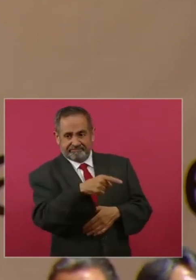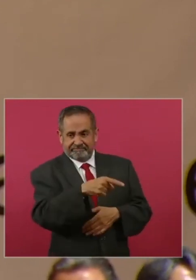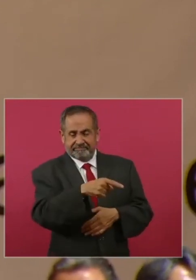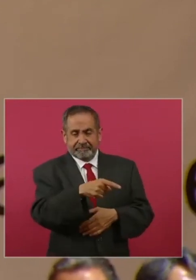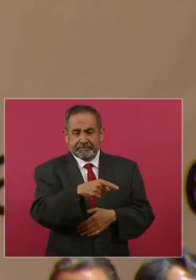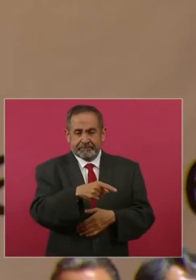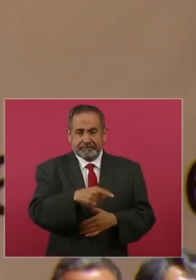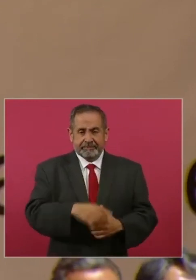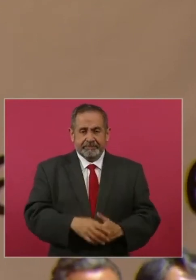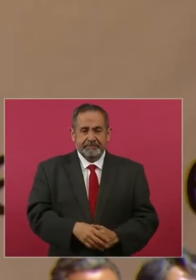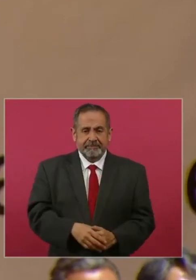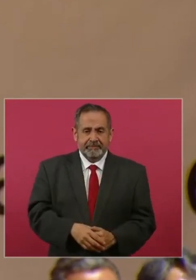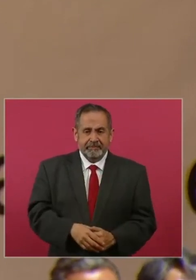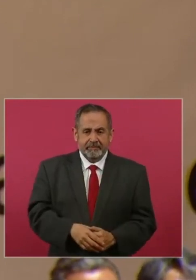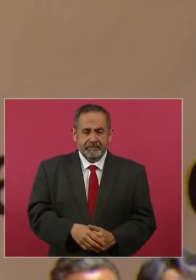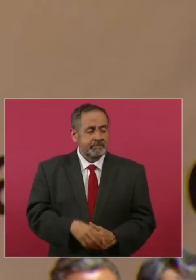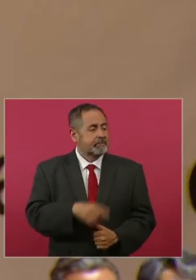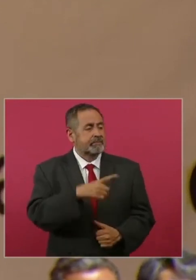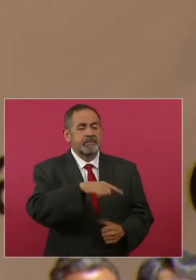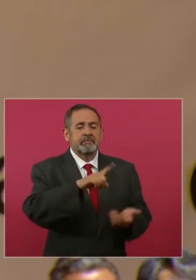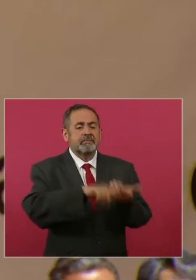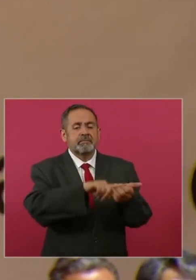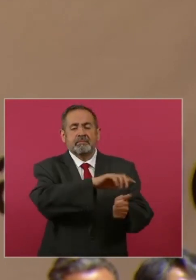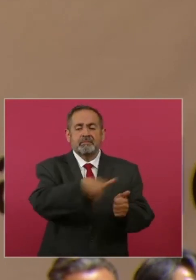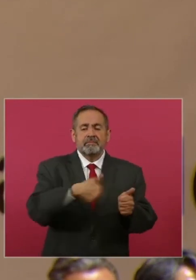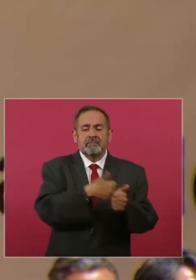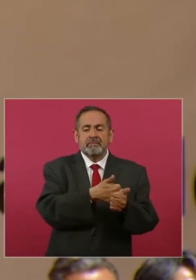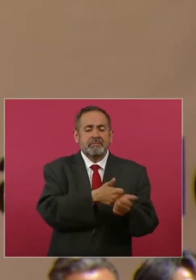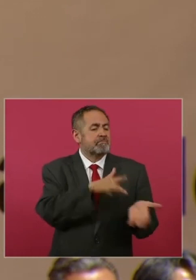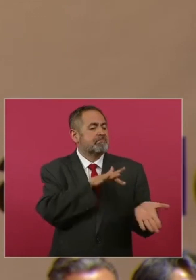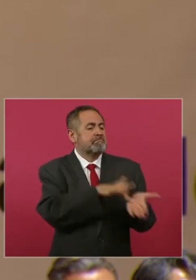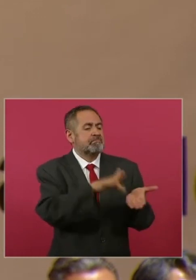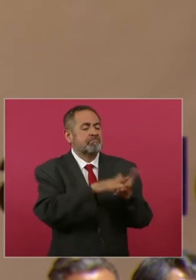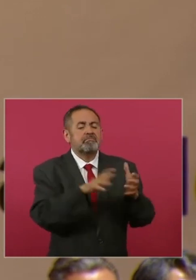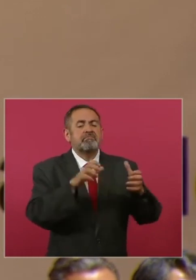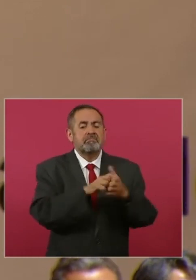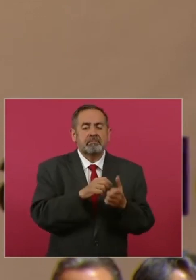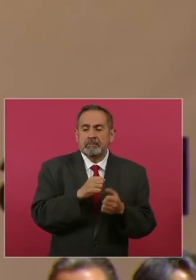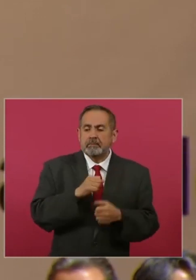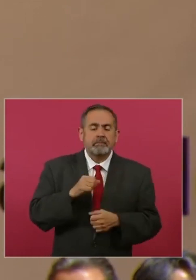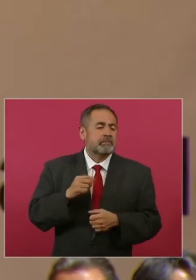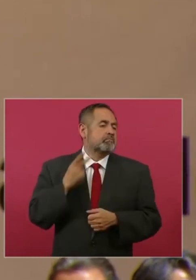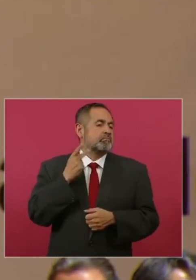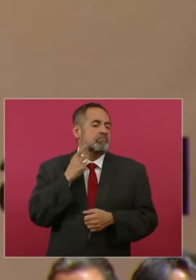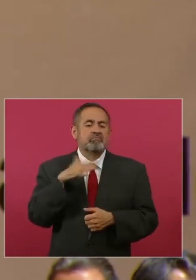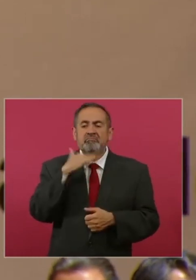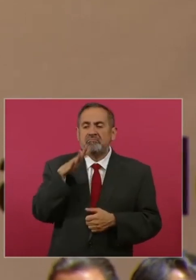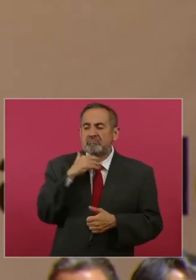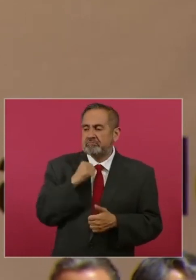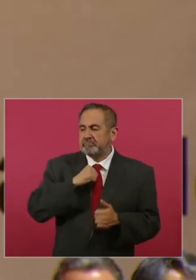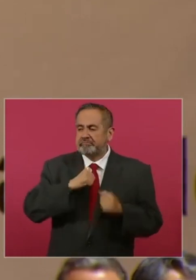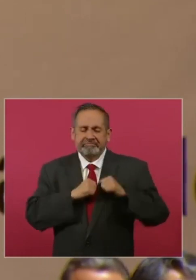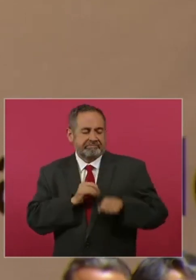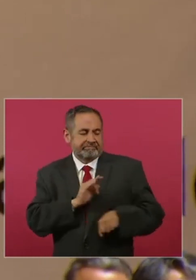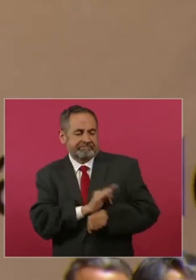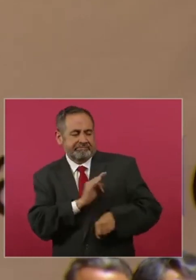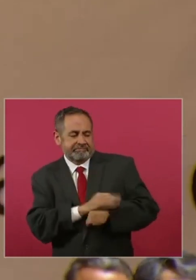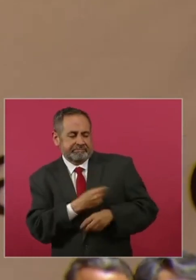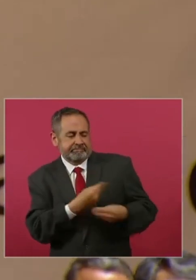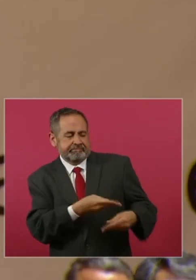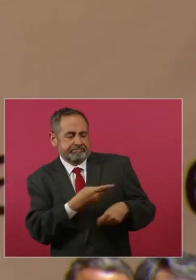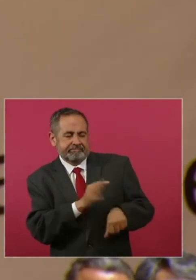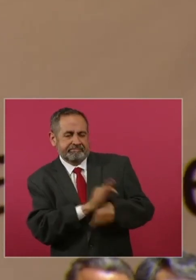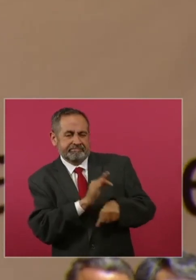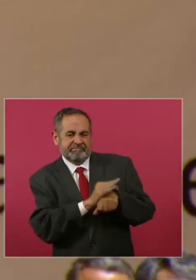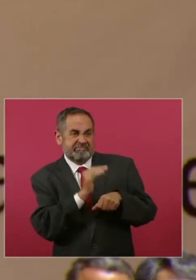against AMLO lo apoyan. That man los is supported de influencia y políticos the traffickers of influence